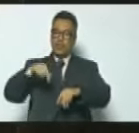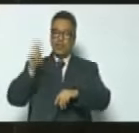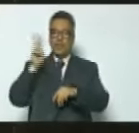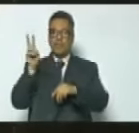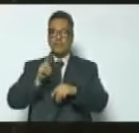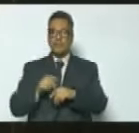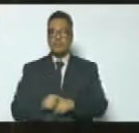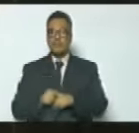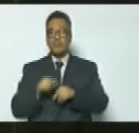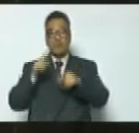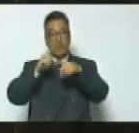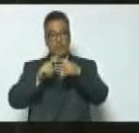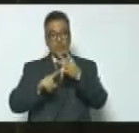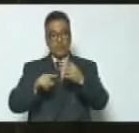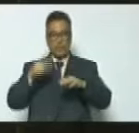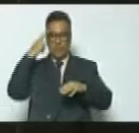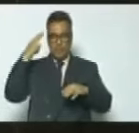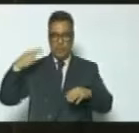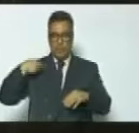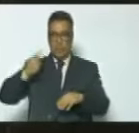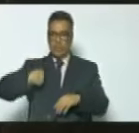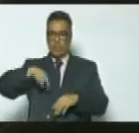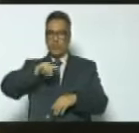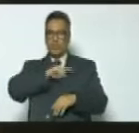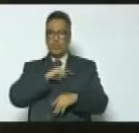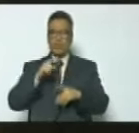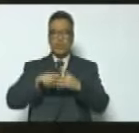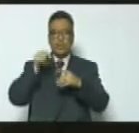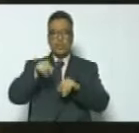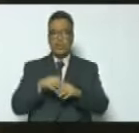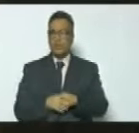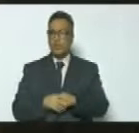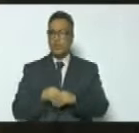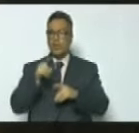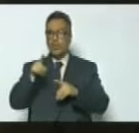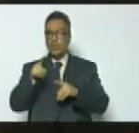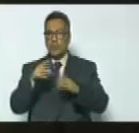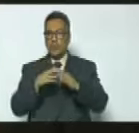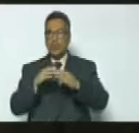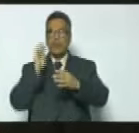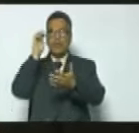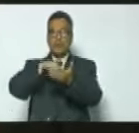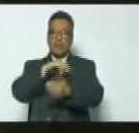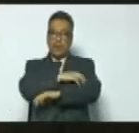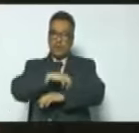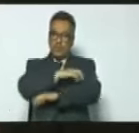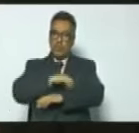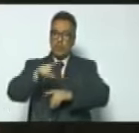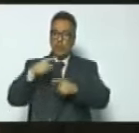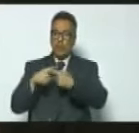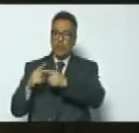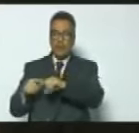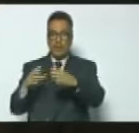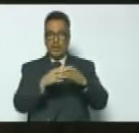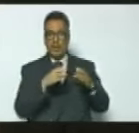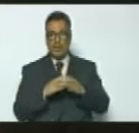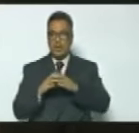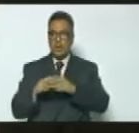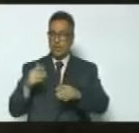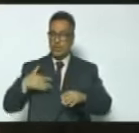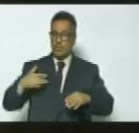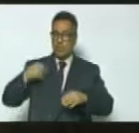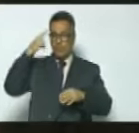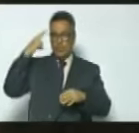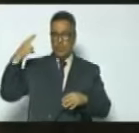Venezuela es una cosa que nos enorgullece a todos. Inclusive, los que somos de los Tigres de Aragua, los que son de todos los equipos, nos